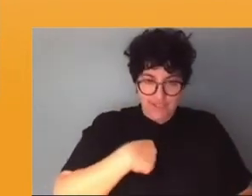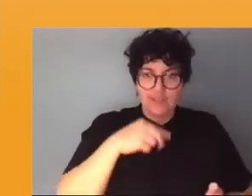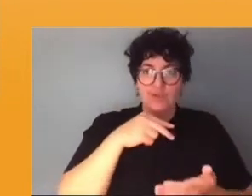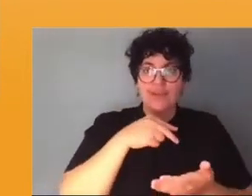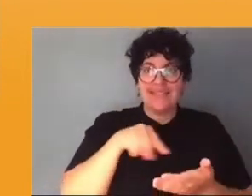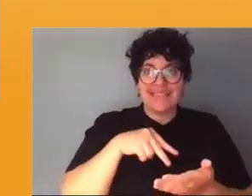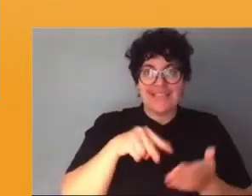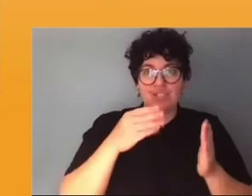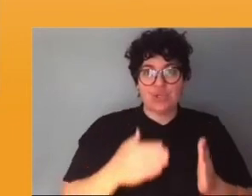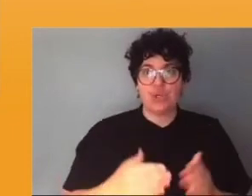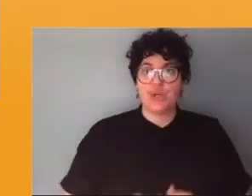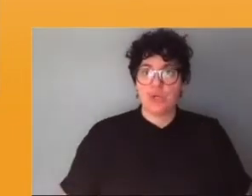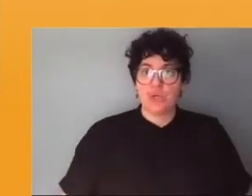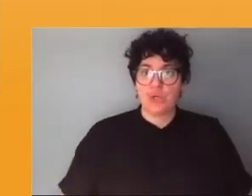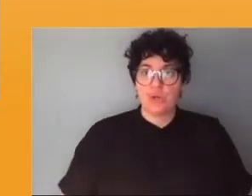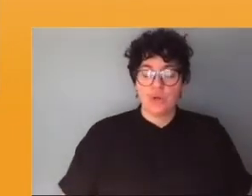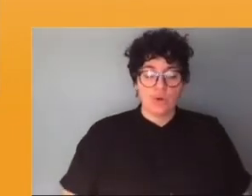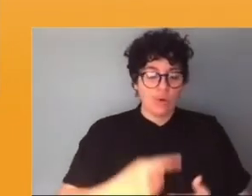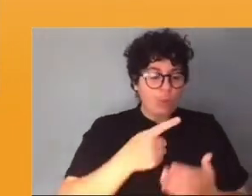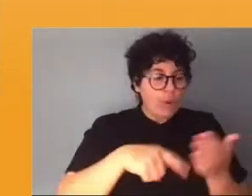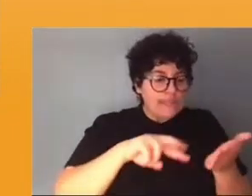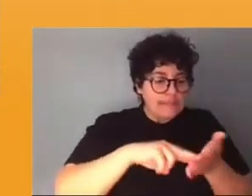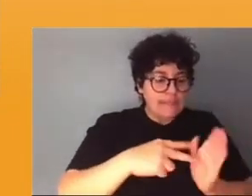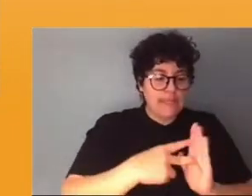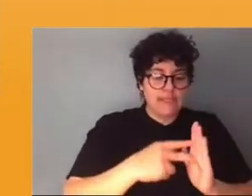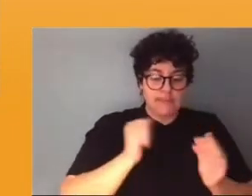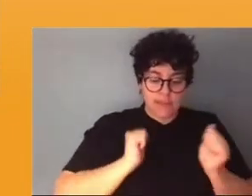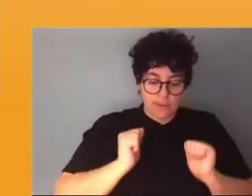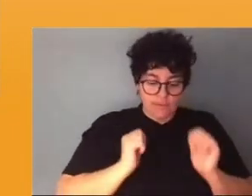significa hacer performance.